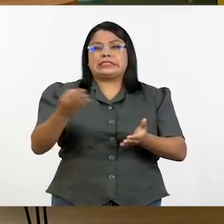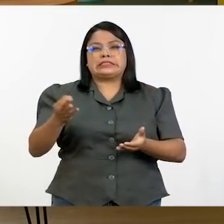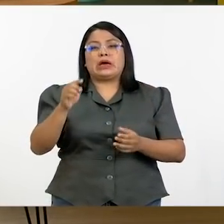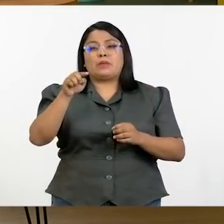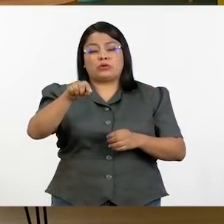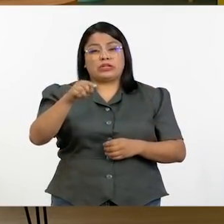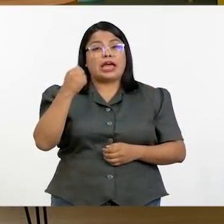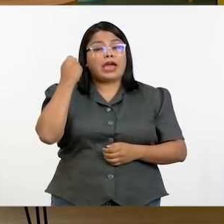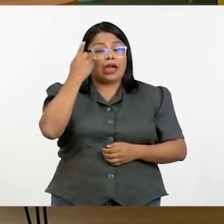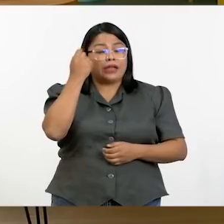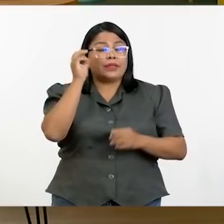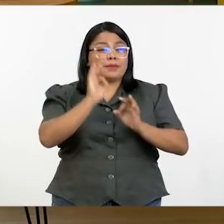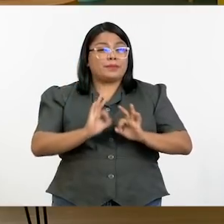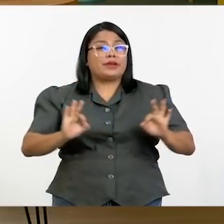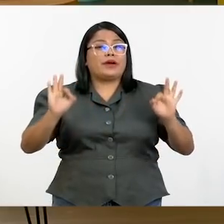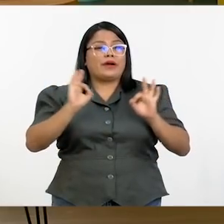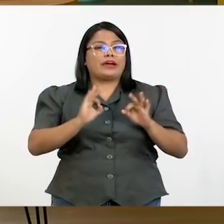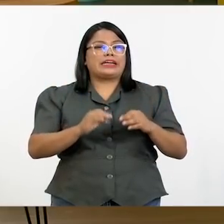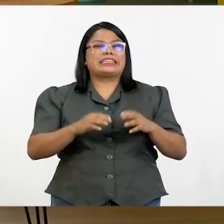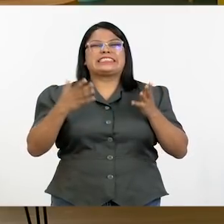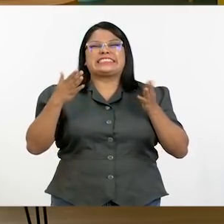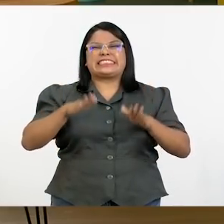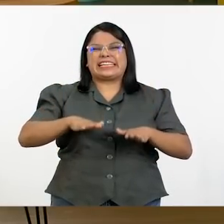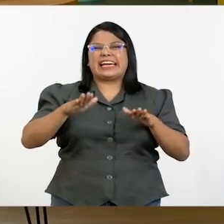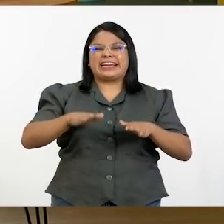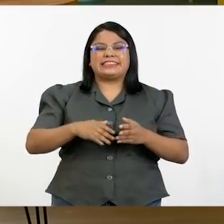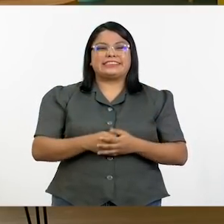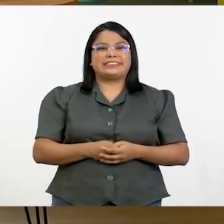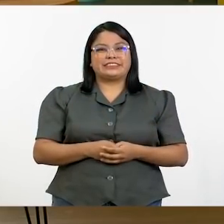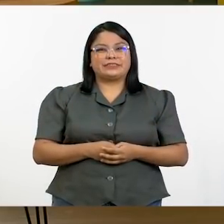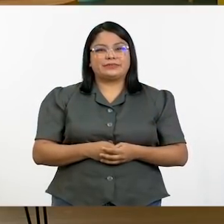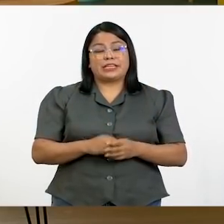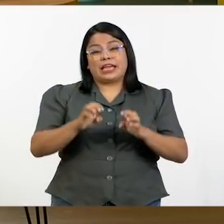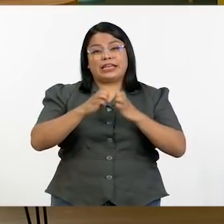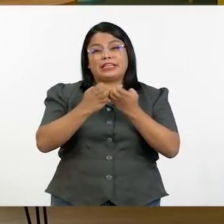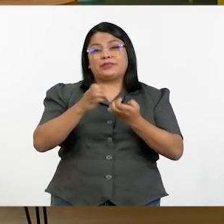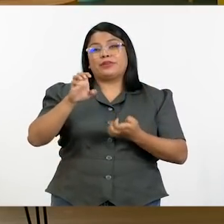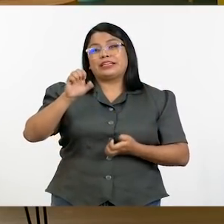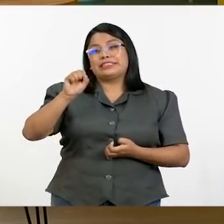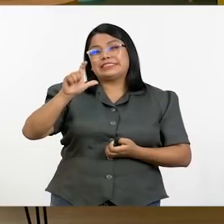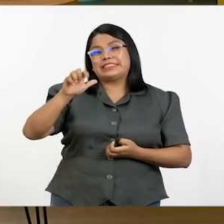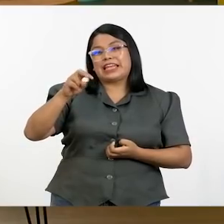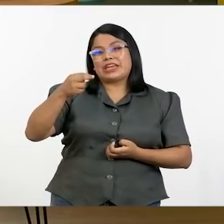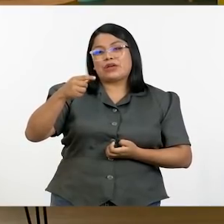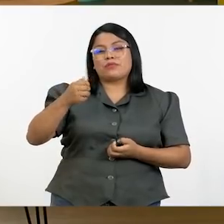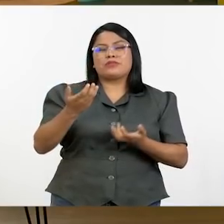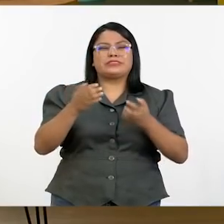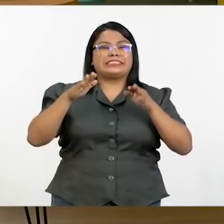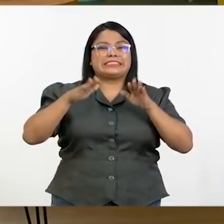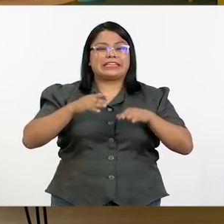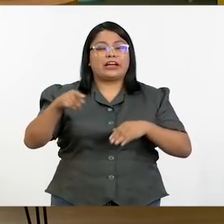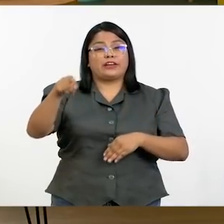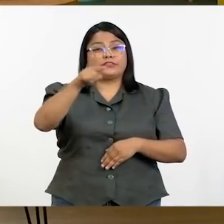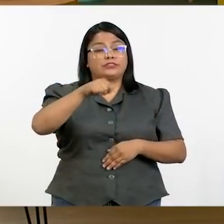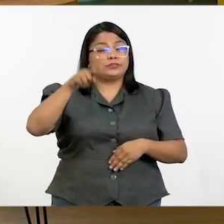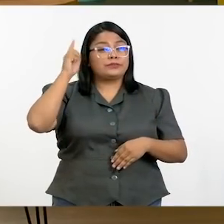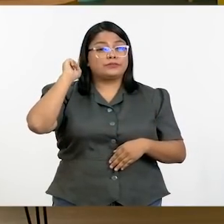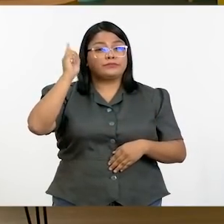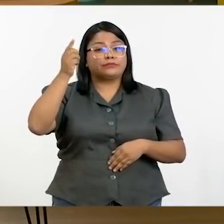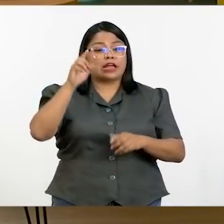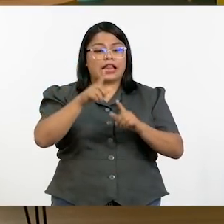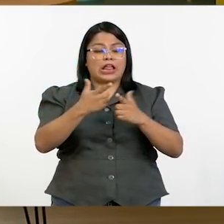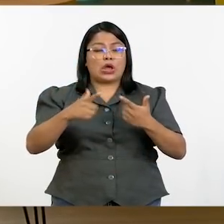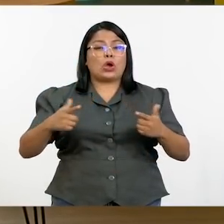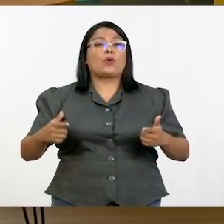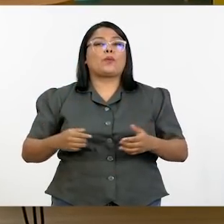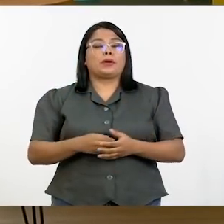para asimilar de mejor forma el contenido. Gracias, Esmeralda, y gracias al equipo de ESLengua. Gracias, Paola, y muchas gracias a todos los